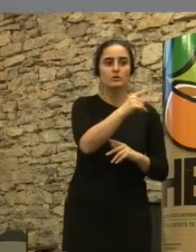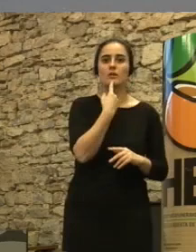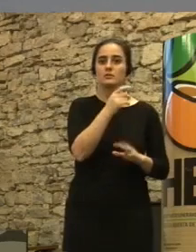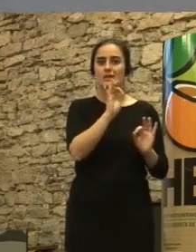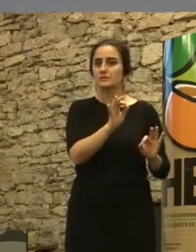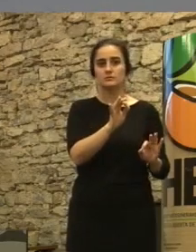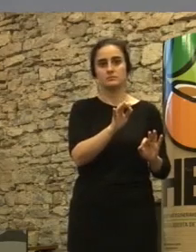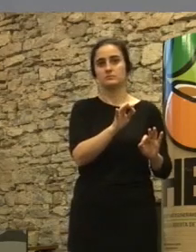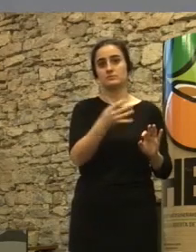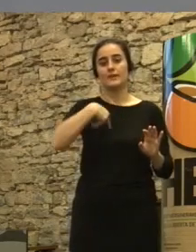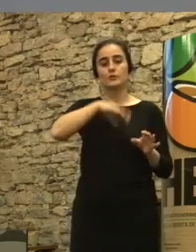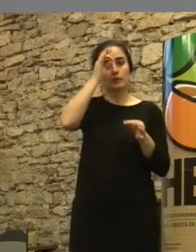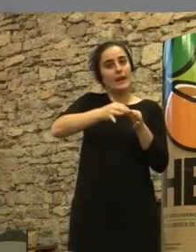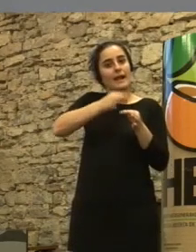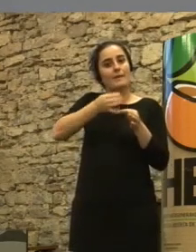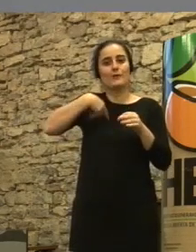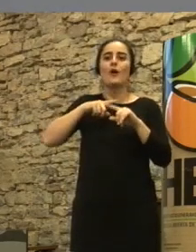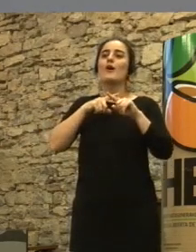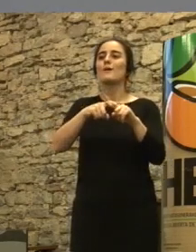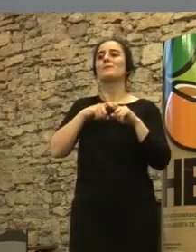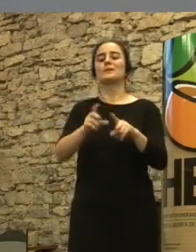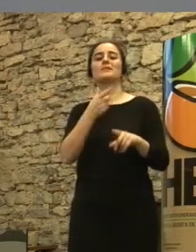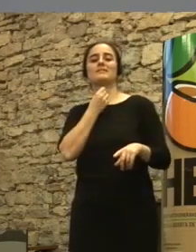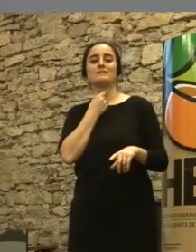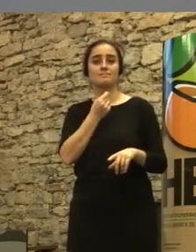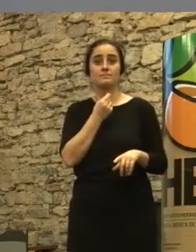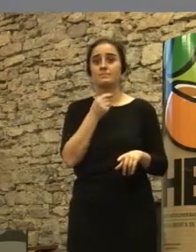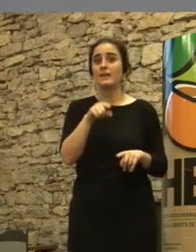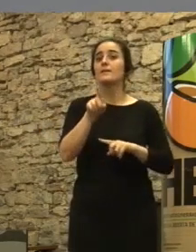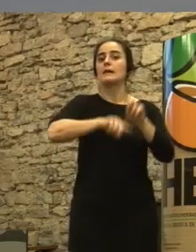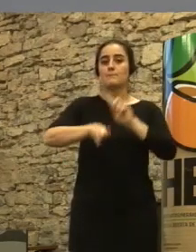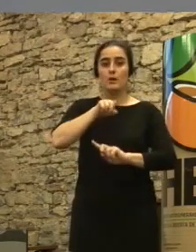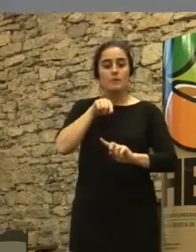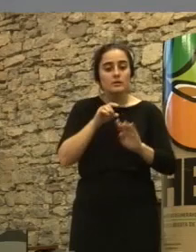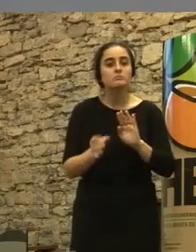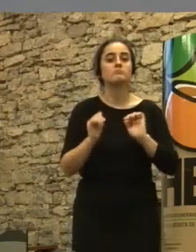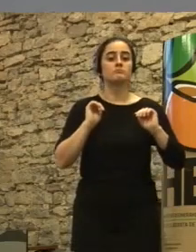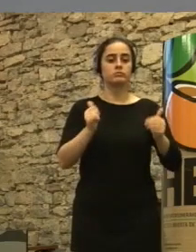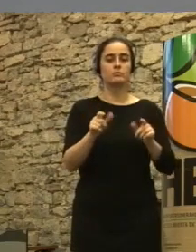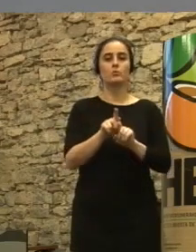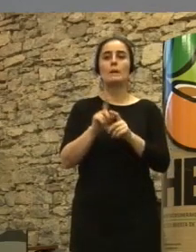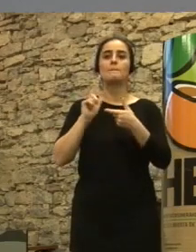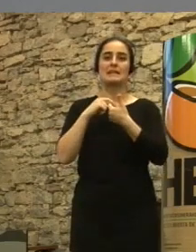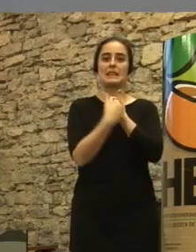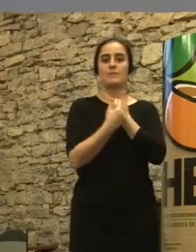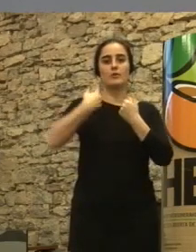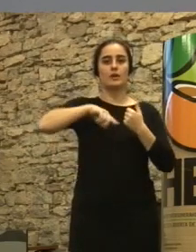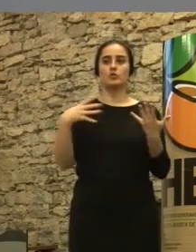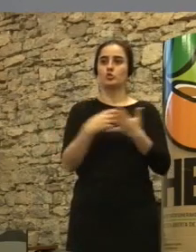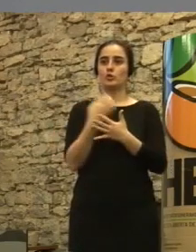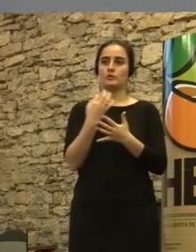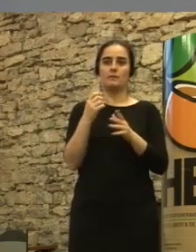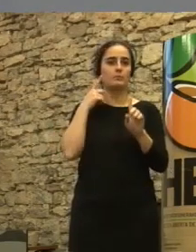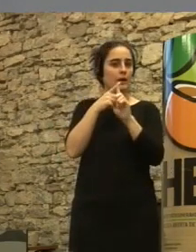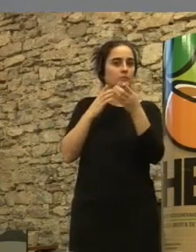eso. Bueno, pues esto nos lo creemos y lo compartimos y nos hace gracia. Y ese es el problema y ahí es donde entra esa, digamos, esa participación que tenemos que hacer todos a la hora de